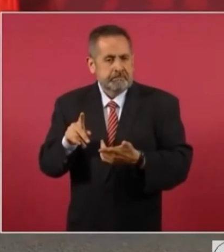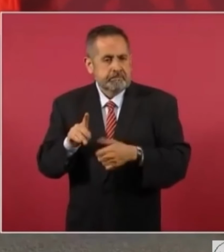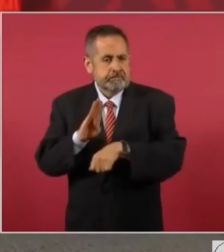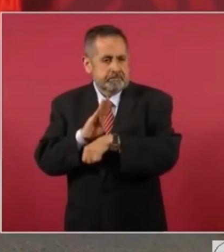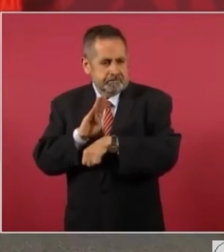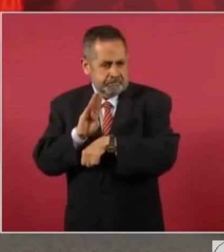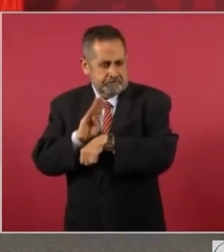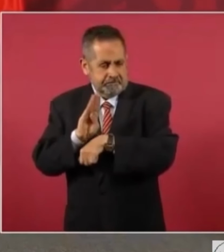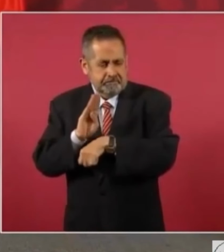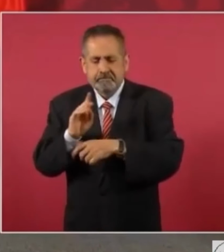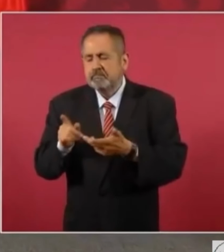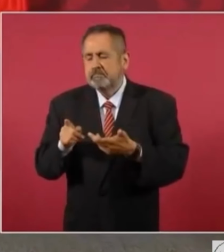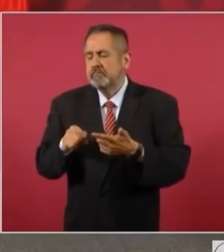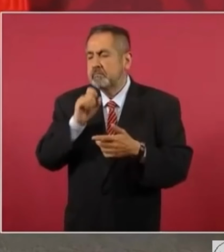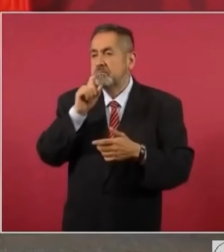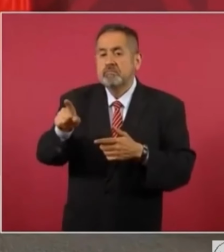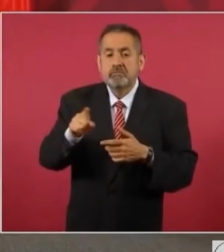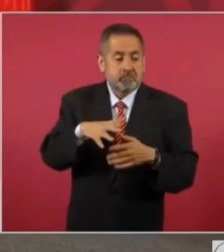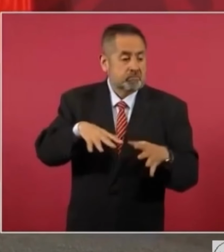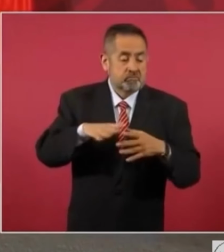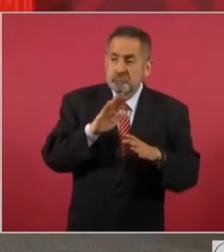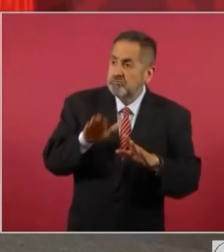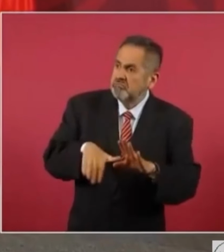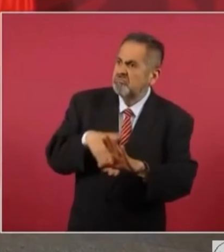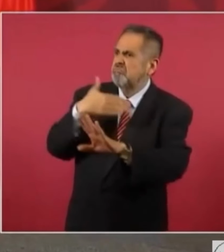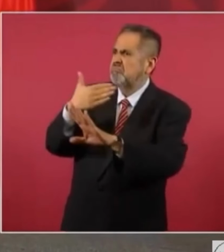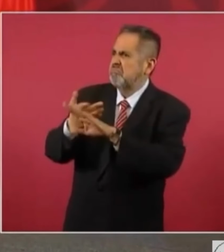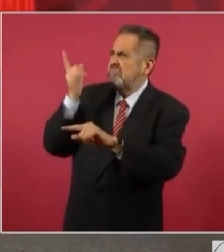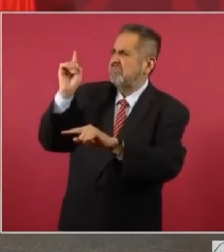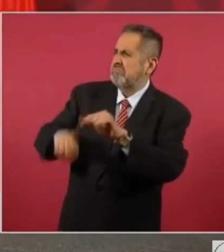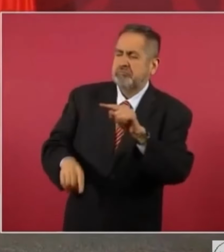Dan el golpe de Estado, quitan a Evo,